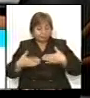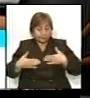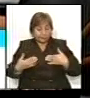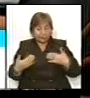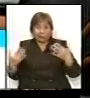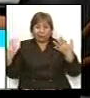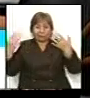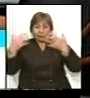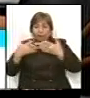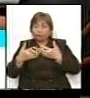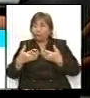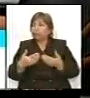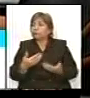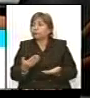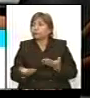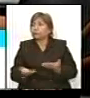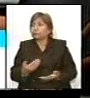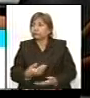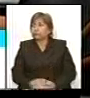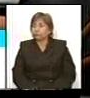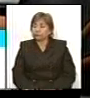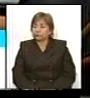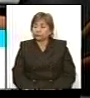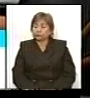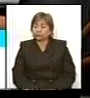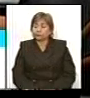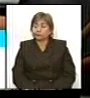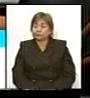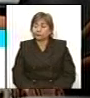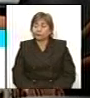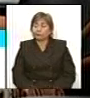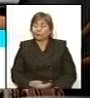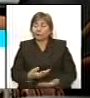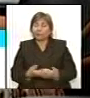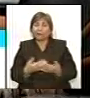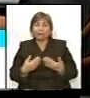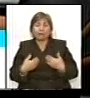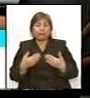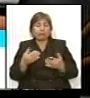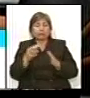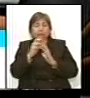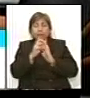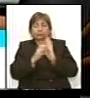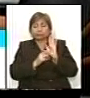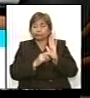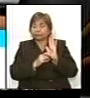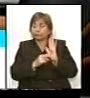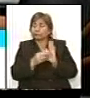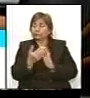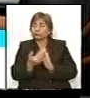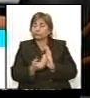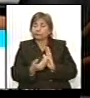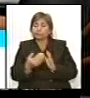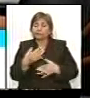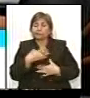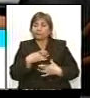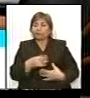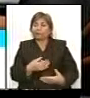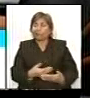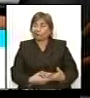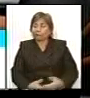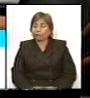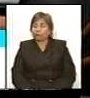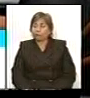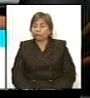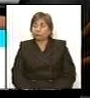pero no, digamos que los recursos propiamente de levantamiento han salido del programa y a través de consultorías externas o también del